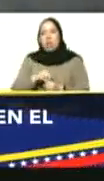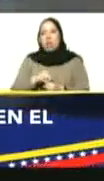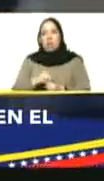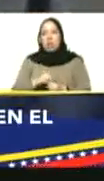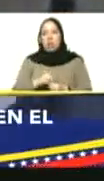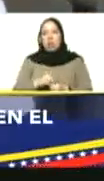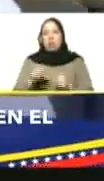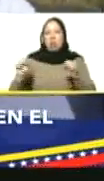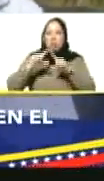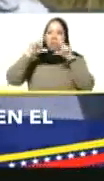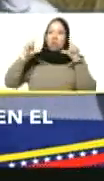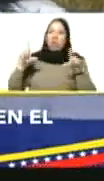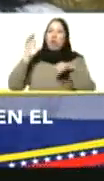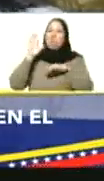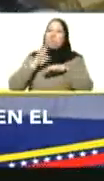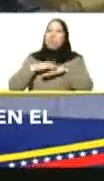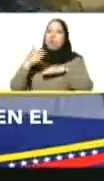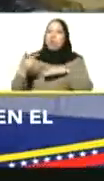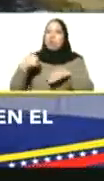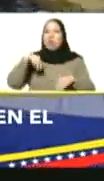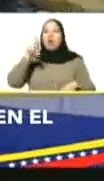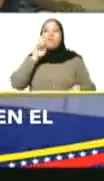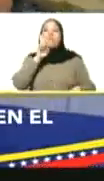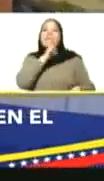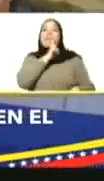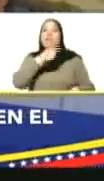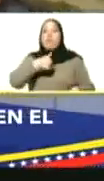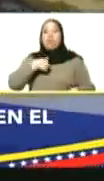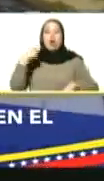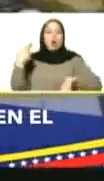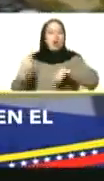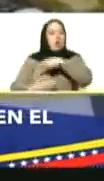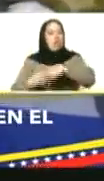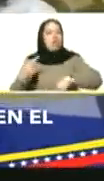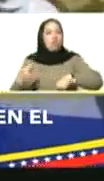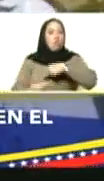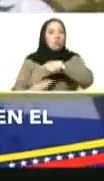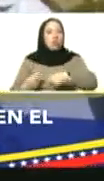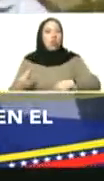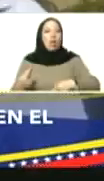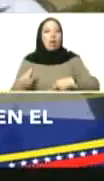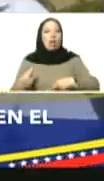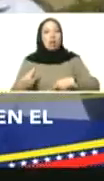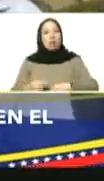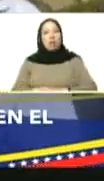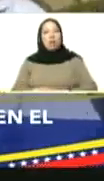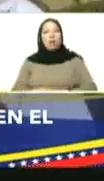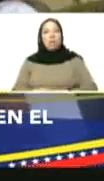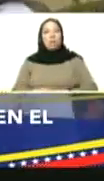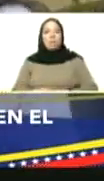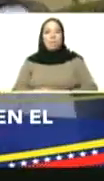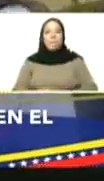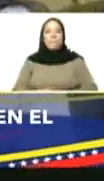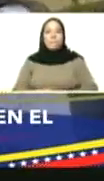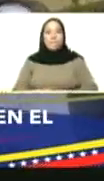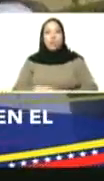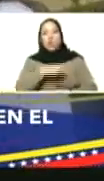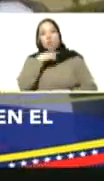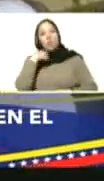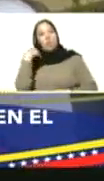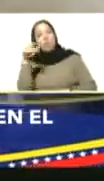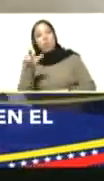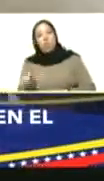algo impactante porque mi mamá, siendo tan revolucionaria, gobernador, el momento de su